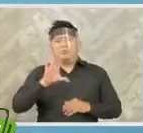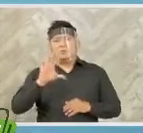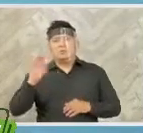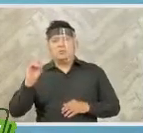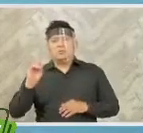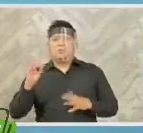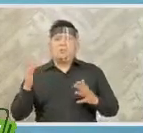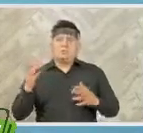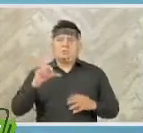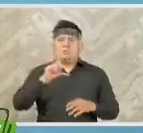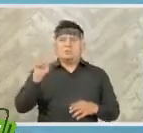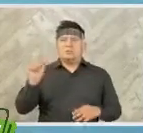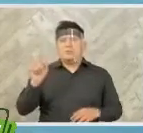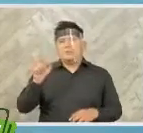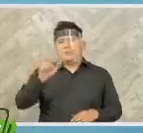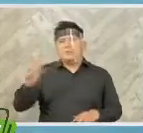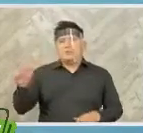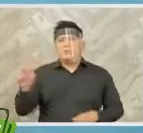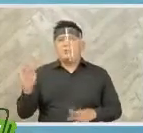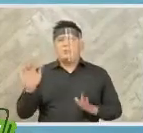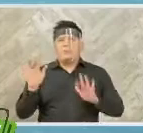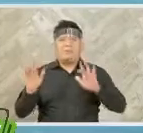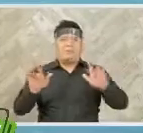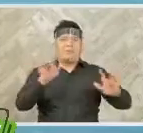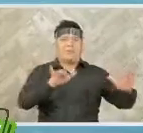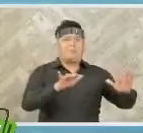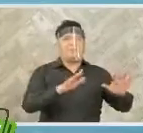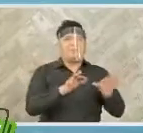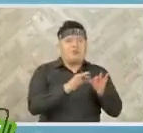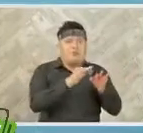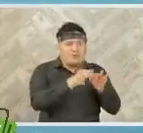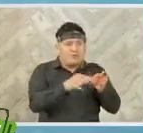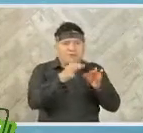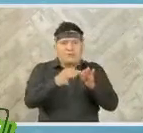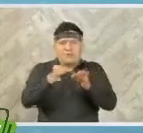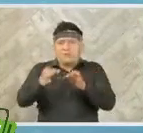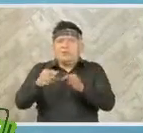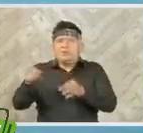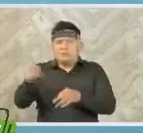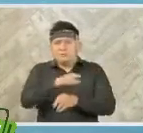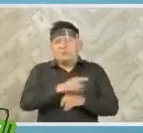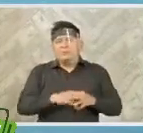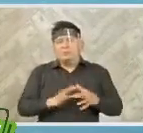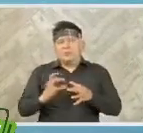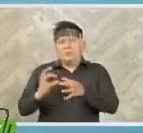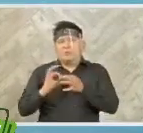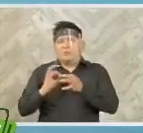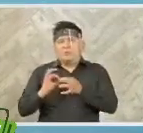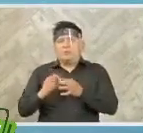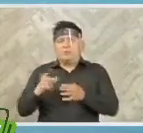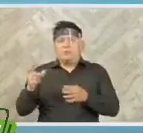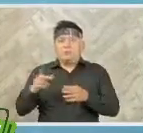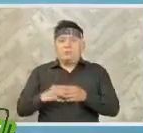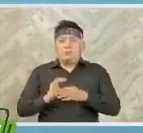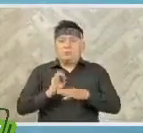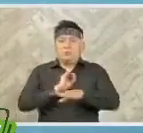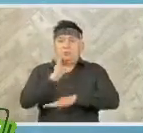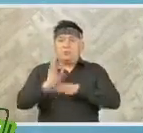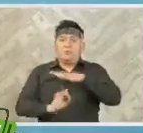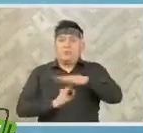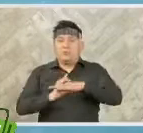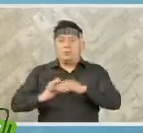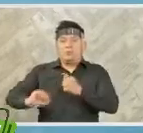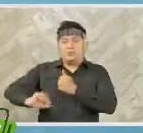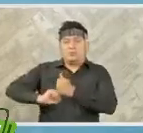100 personas que habían acudido a los corregimientos en estas jornadas, y con el apoyo de la cooperación internacional que nos permitió brindar atención